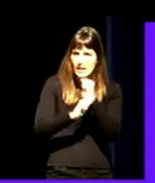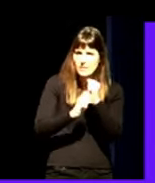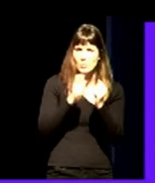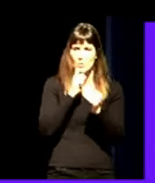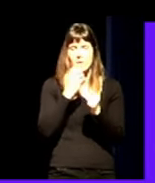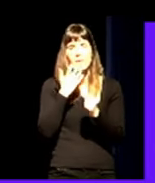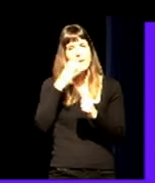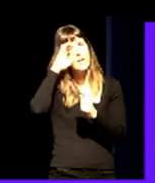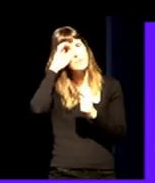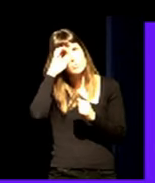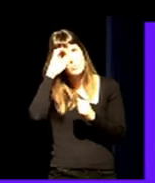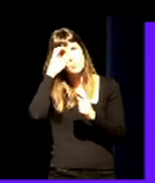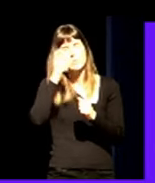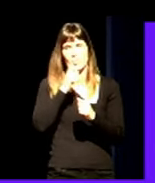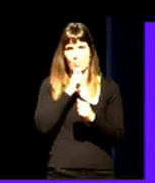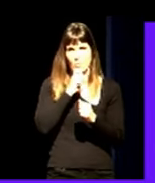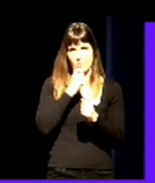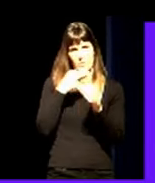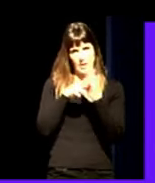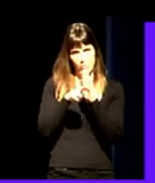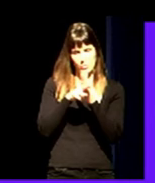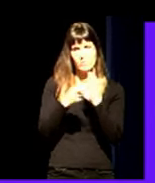cómo escuchar activamente, sobre